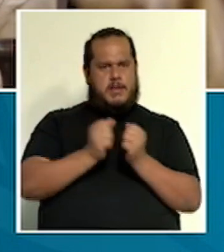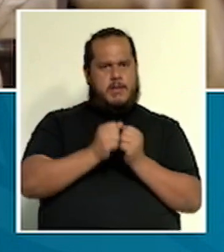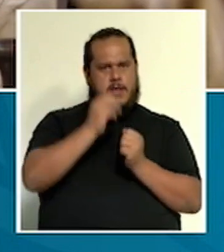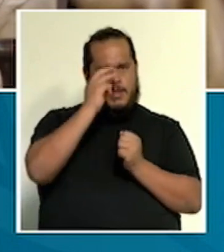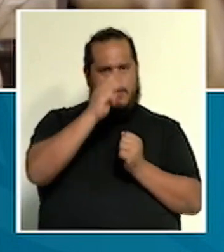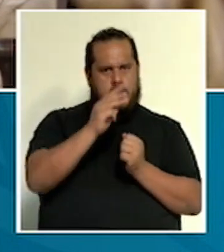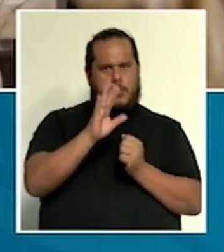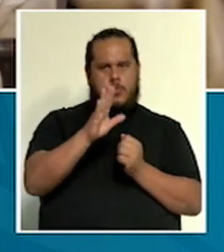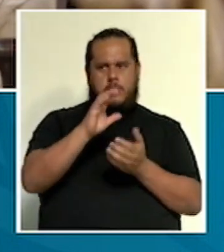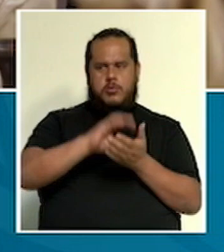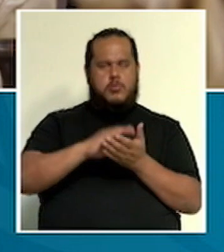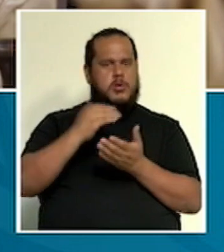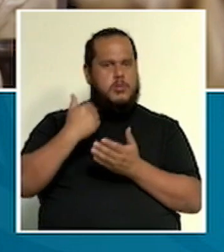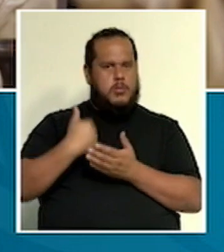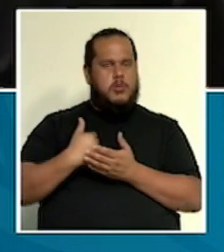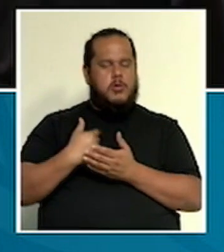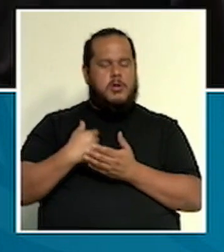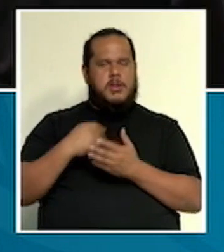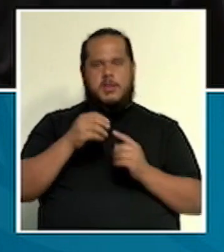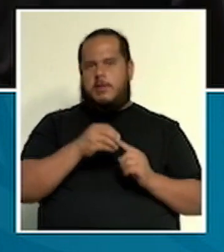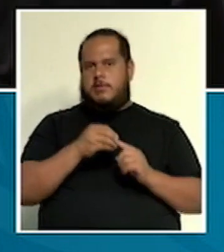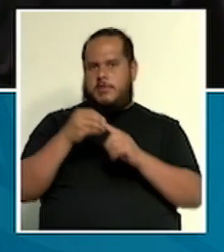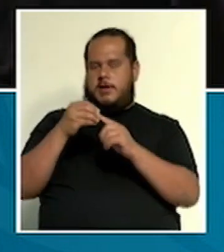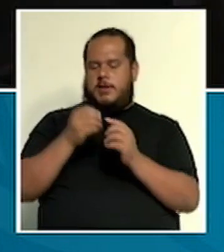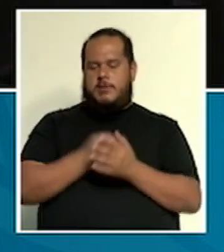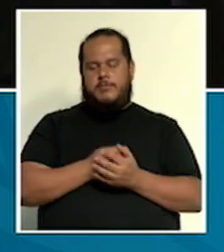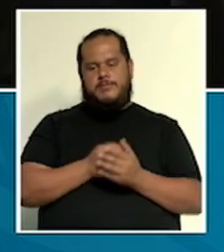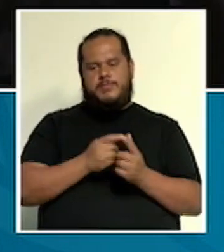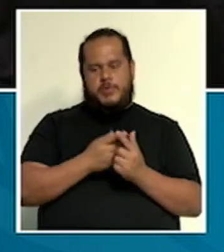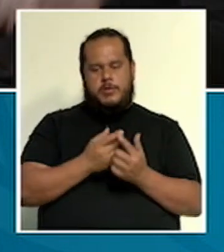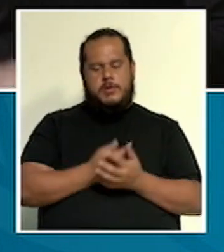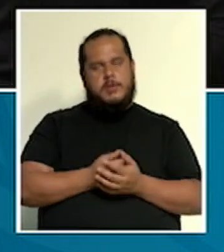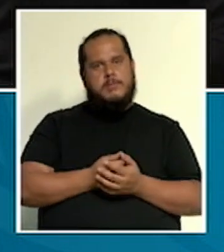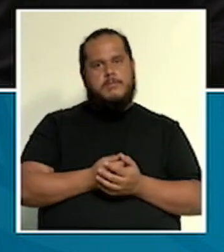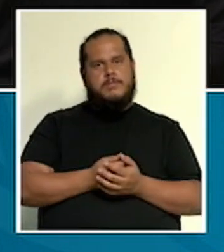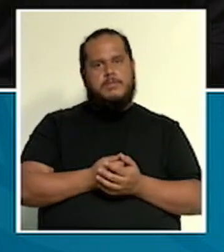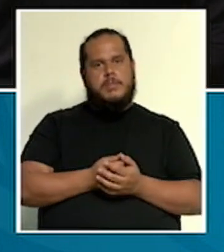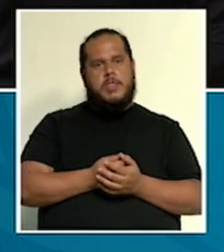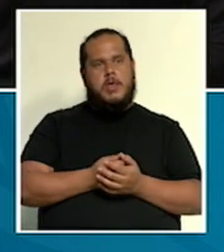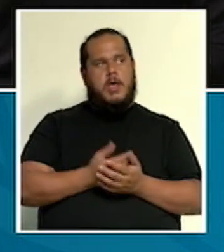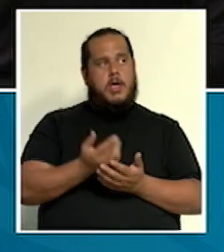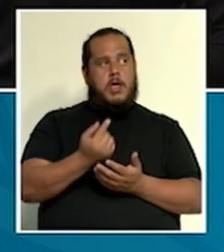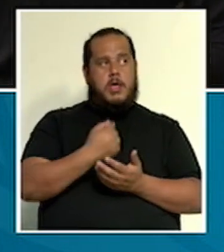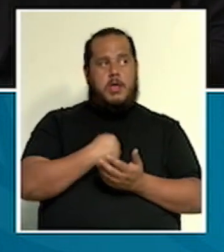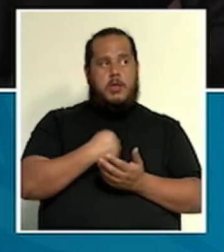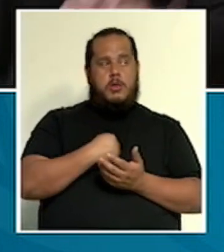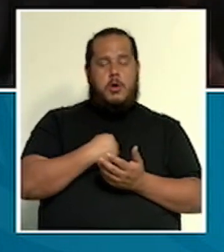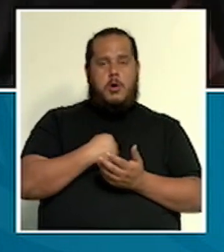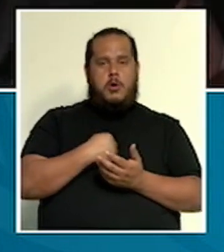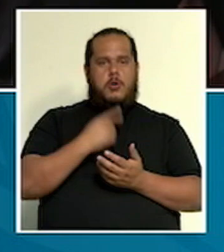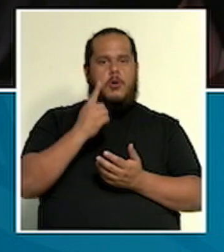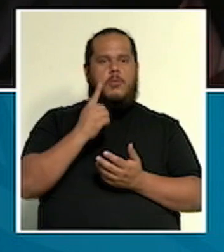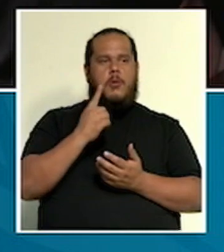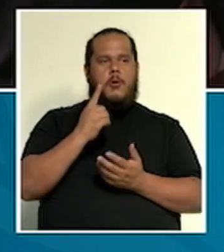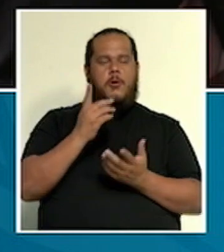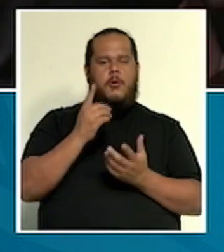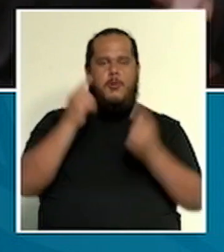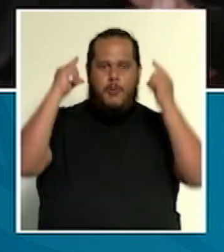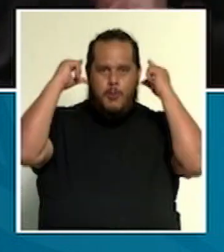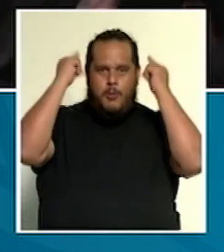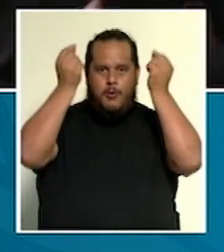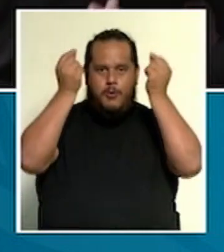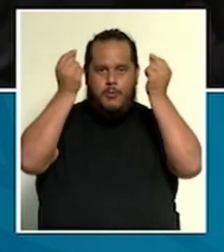marido que estaba especializándose. Entonces, y yo como un duendecillo